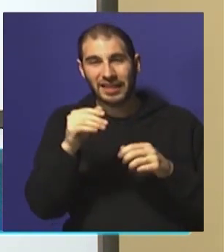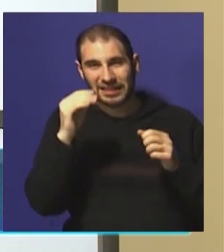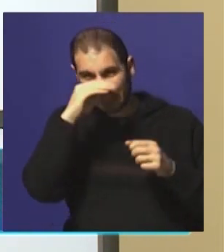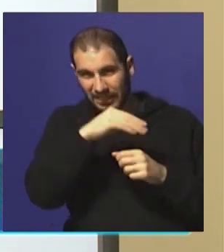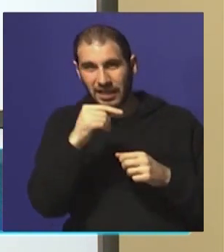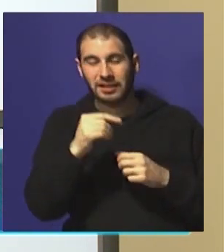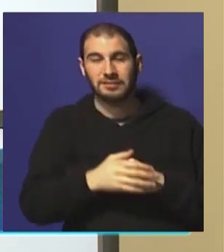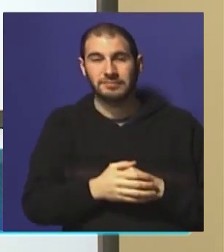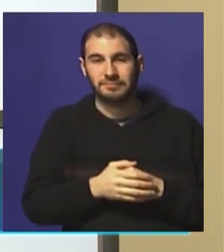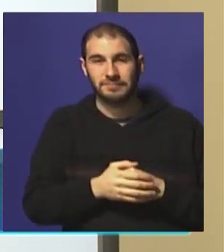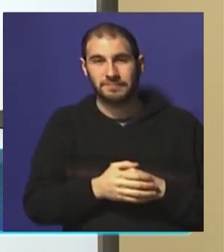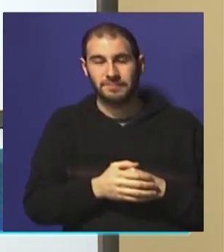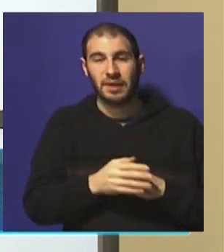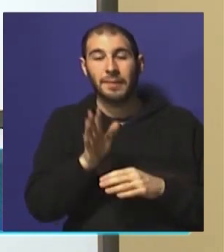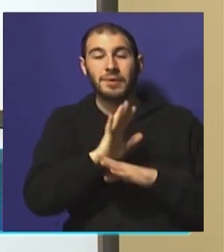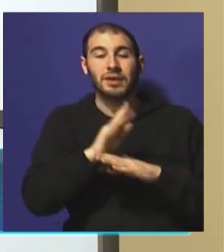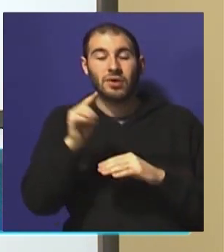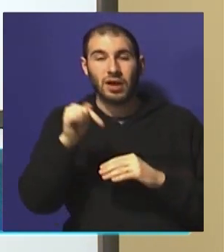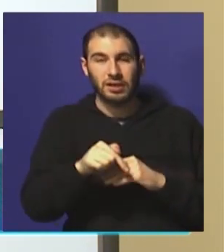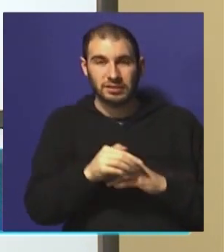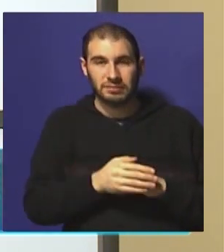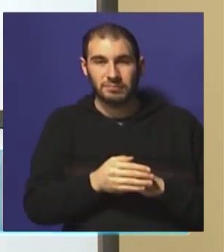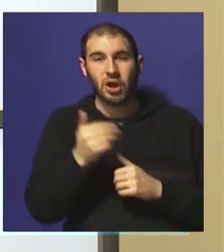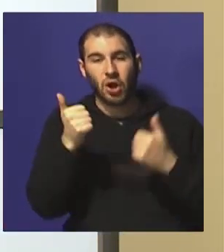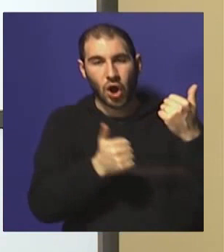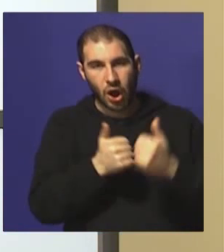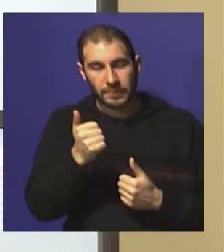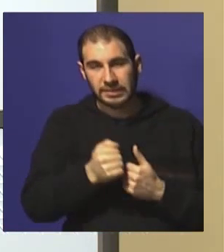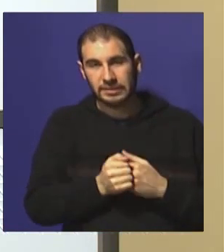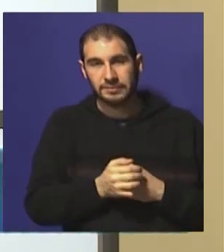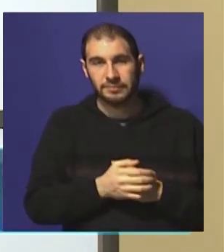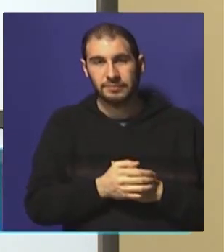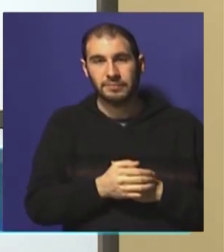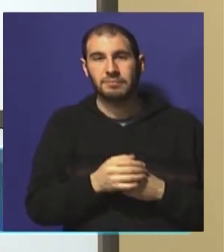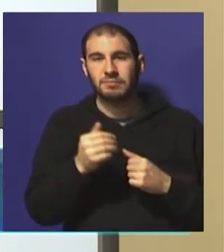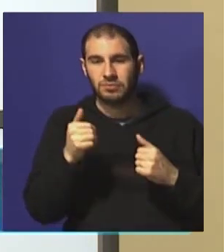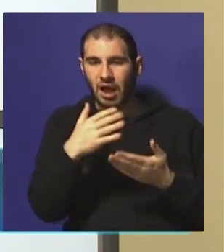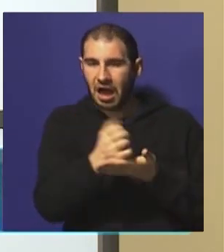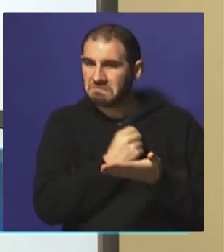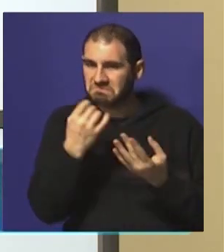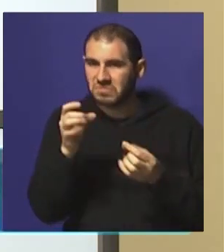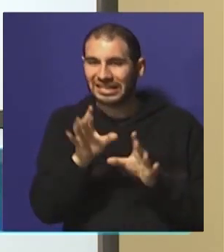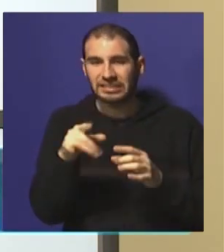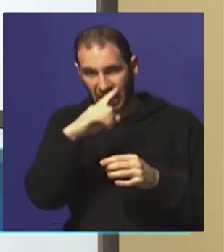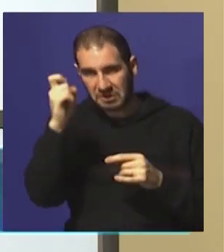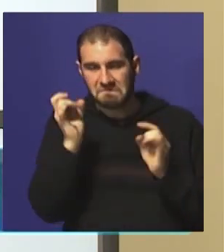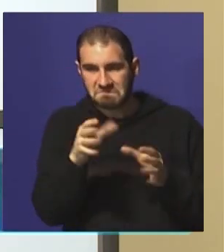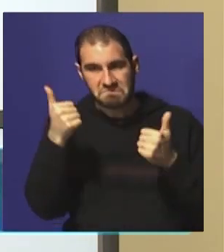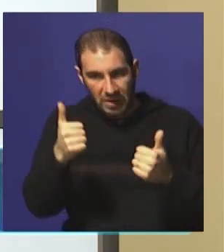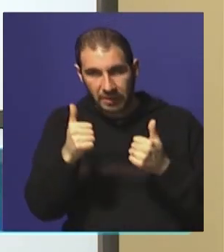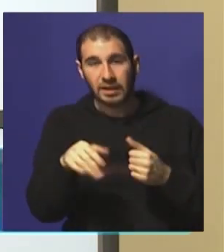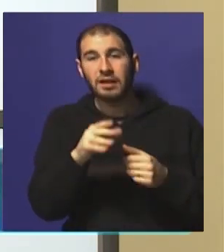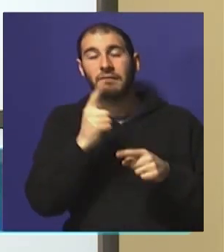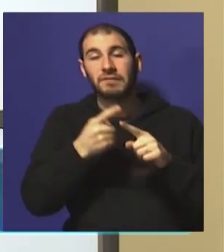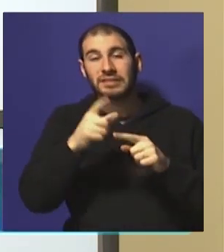Maximiliano Schoenfeld. Película que participó con muy buena aceptación de la crítica internacional en los festivales